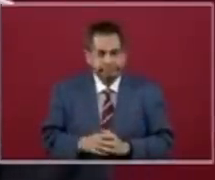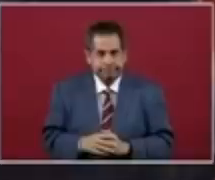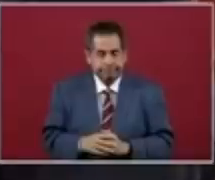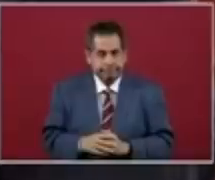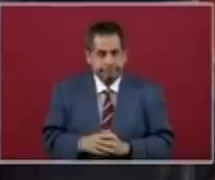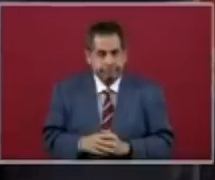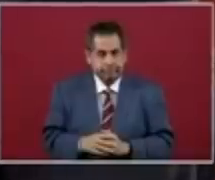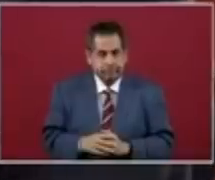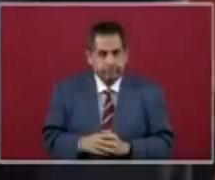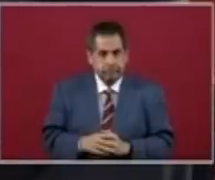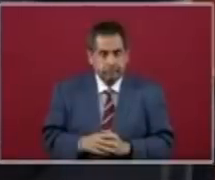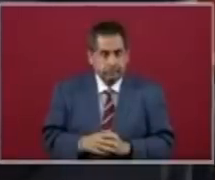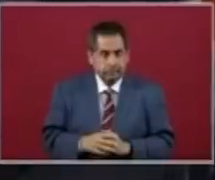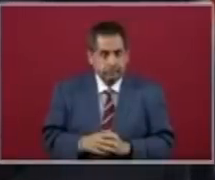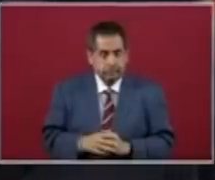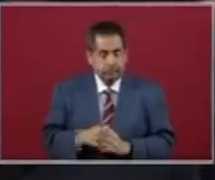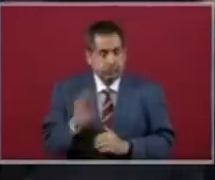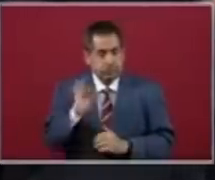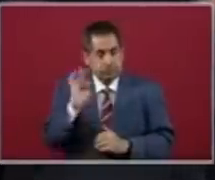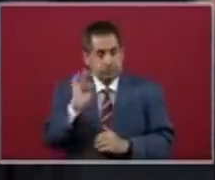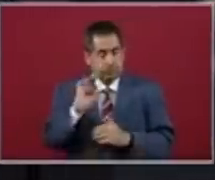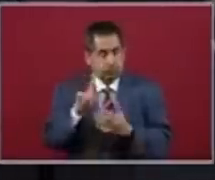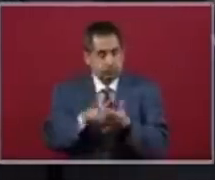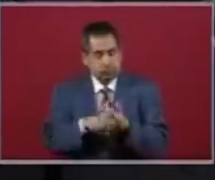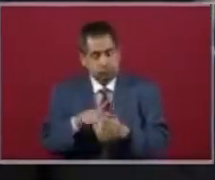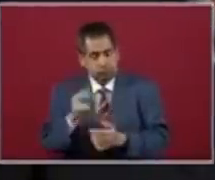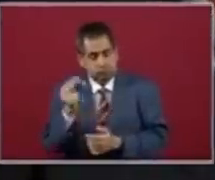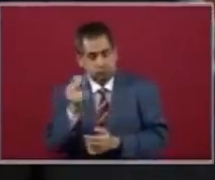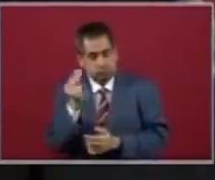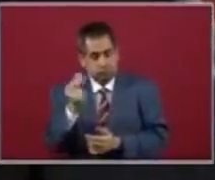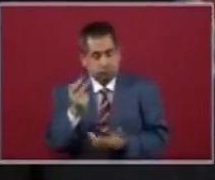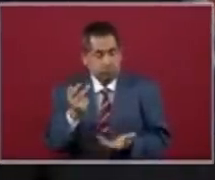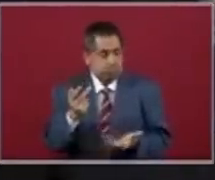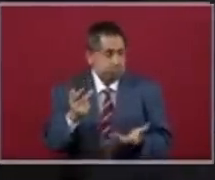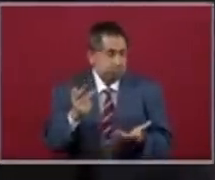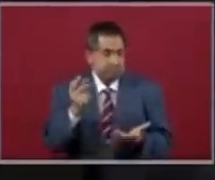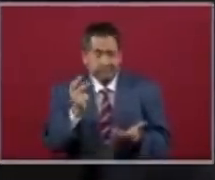si hubiese necesidad,